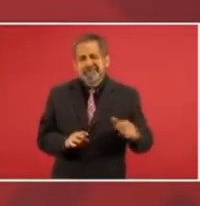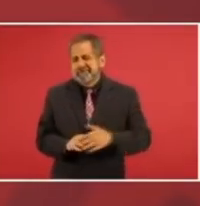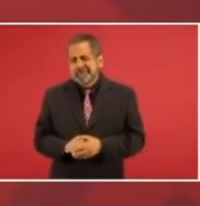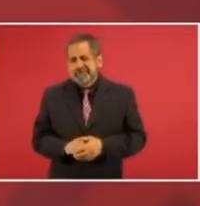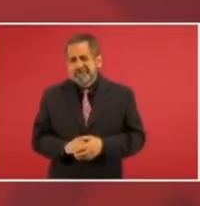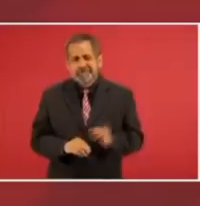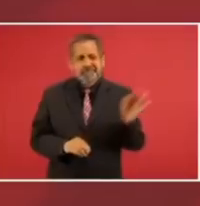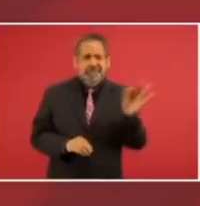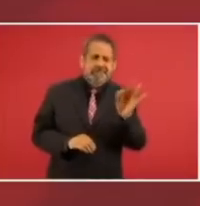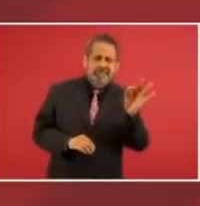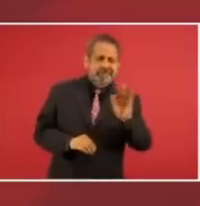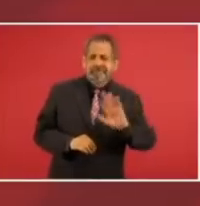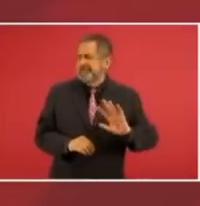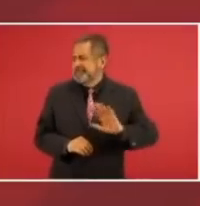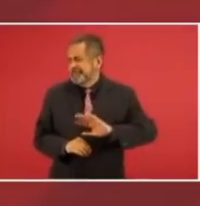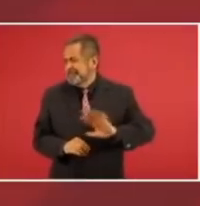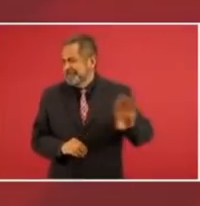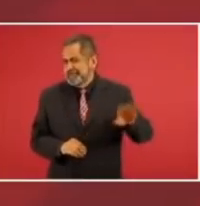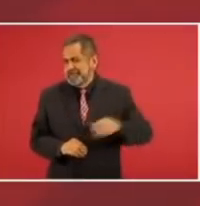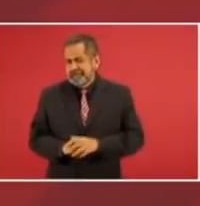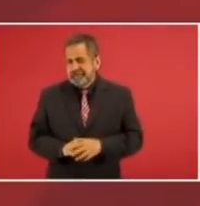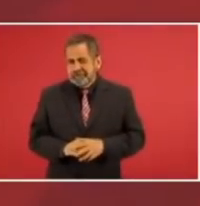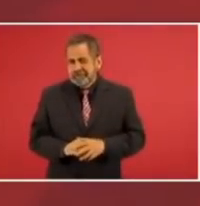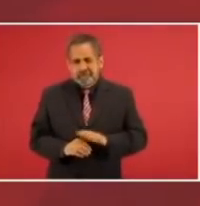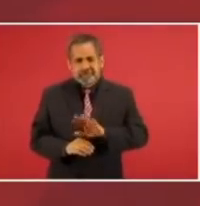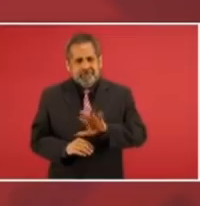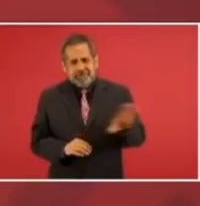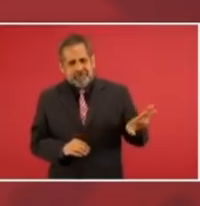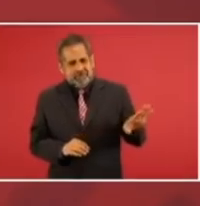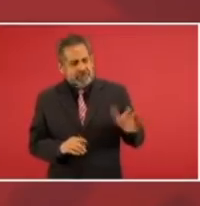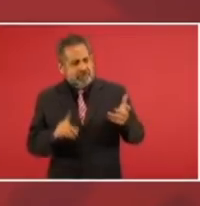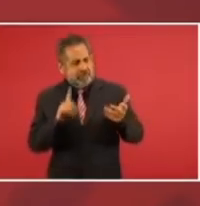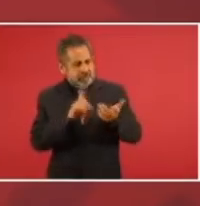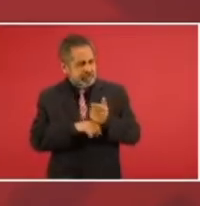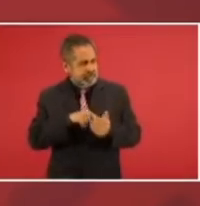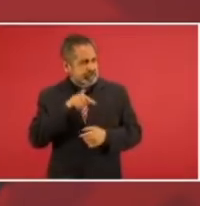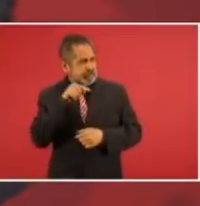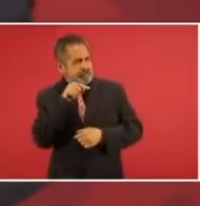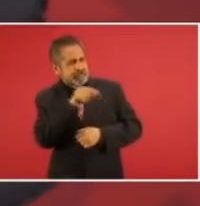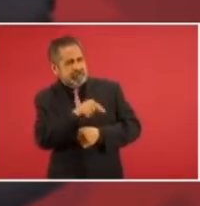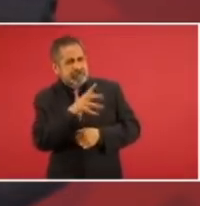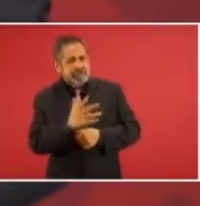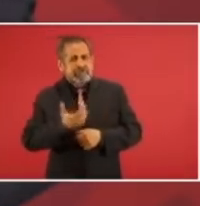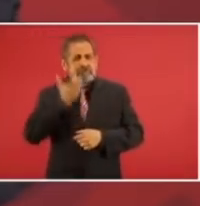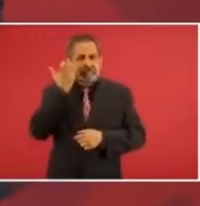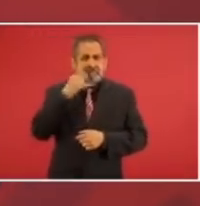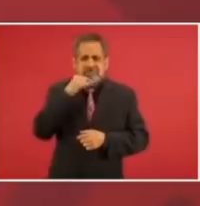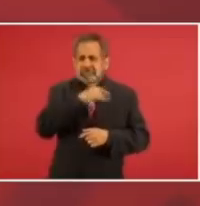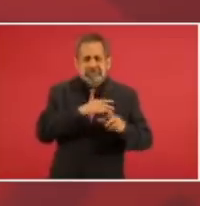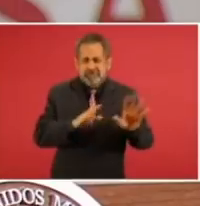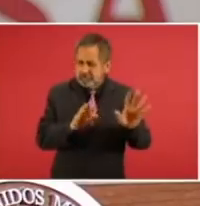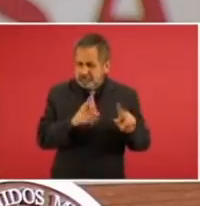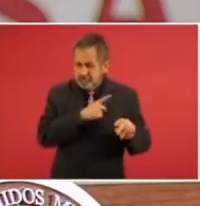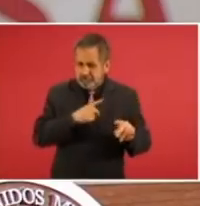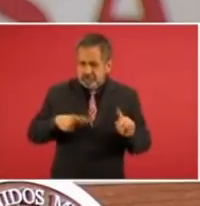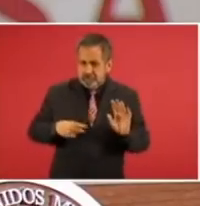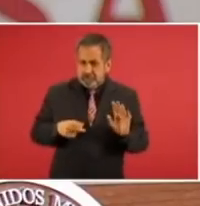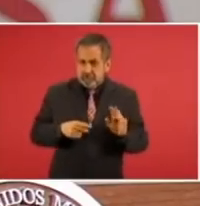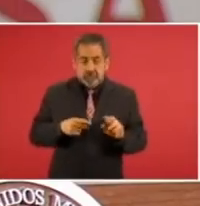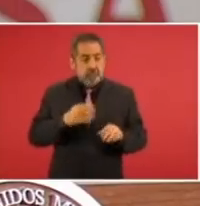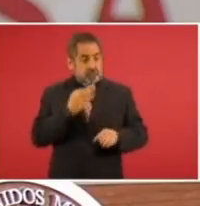así como decíamos antes, el que no brinque charro, el que vaya es